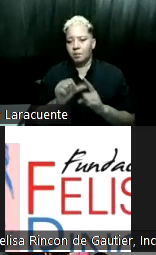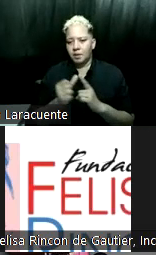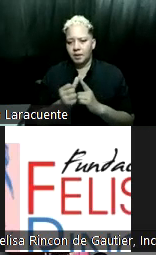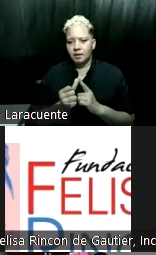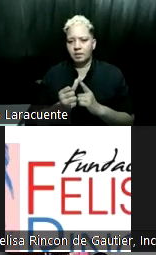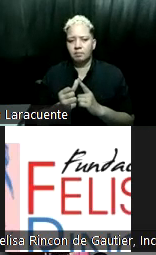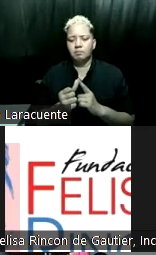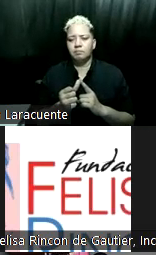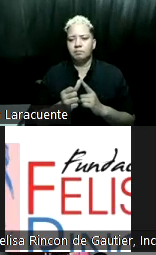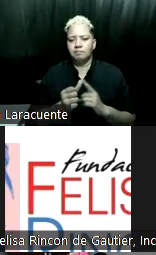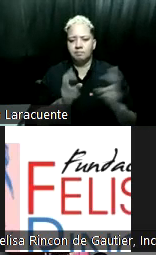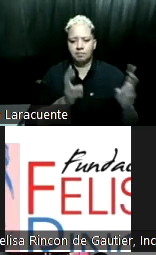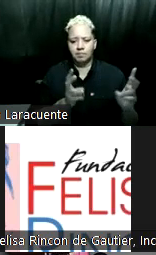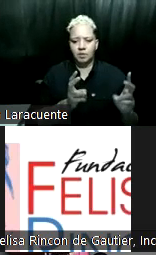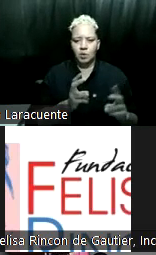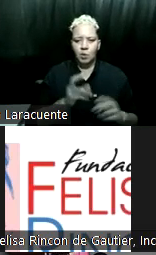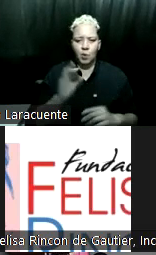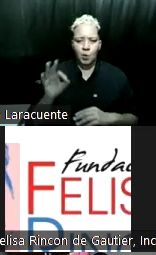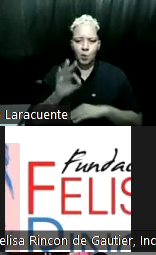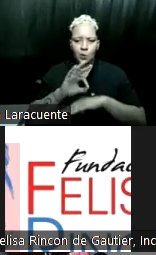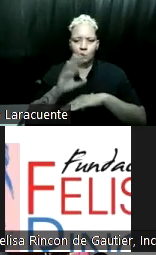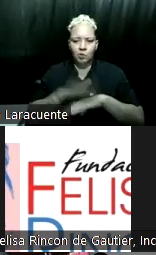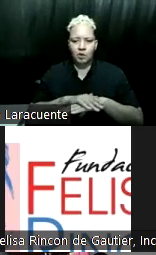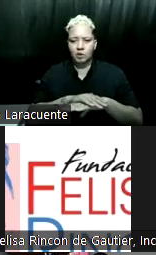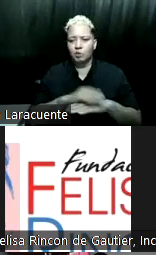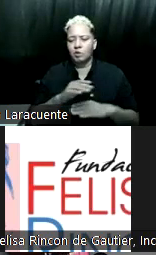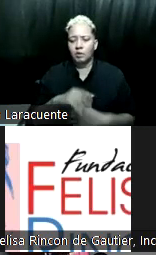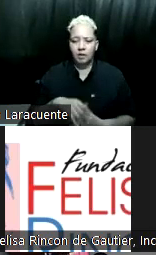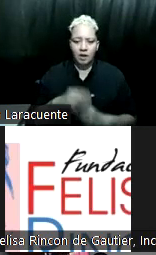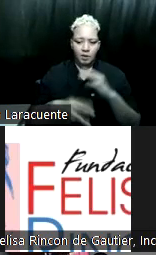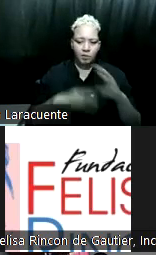nota titulada Los mosquitos al mundial.